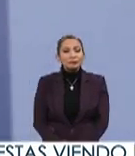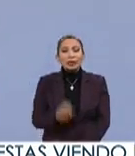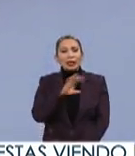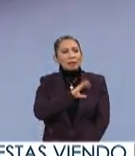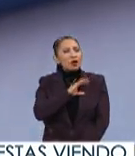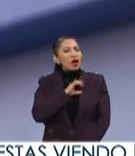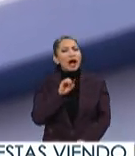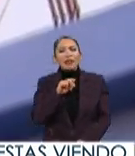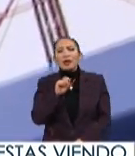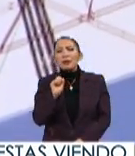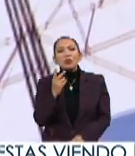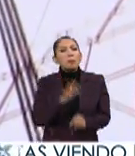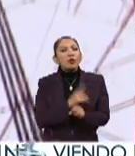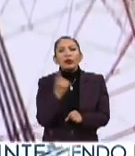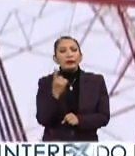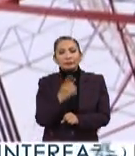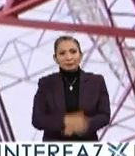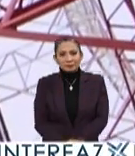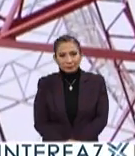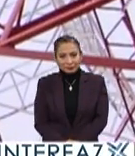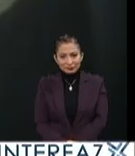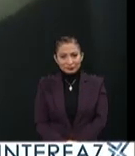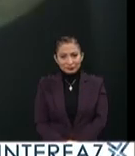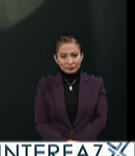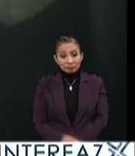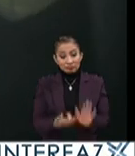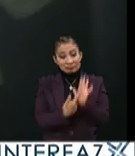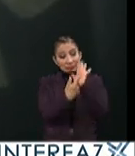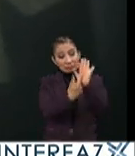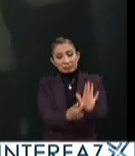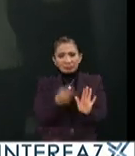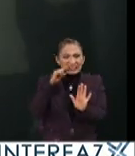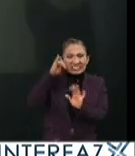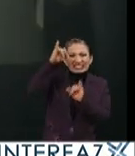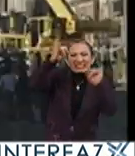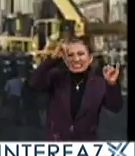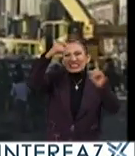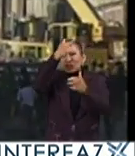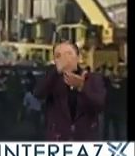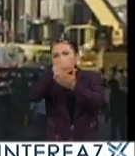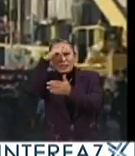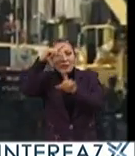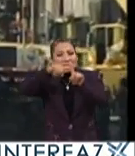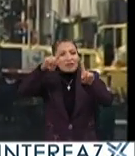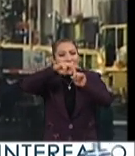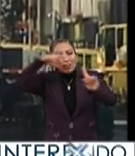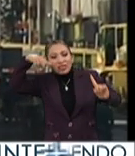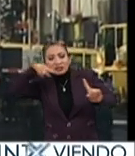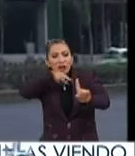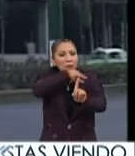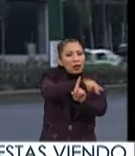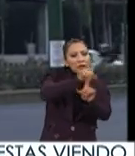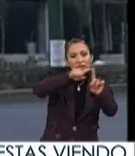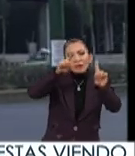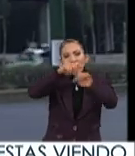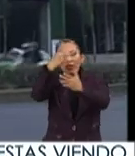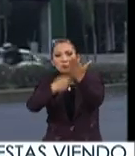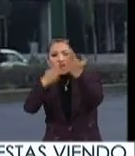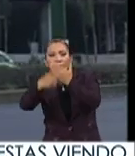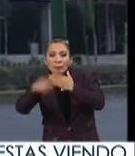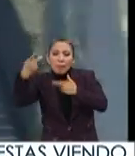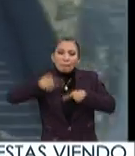Queremos tanto a Canal 22 porque nos ha mostrado los rincones de la Ciudad de México desde diversas perspectivas, con varios